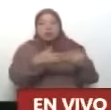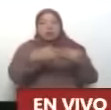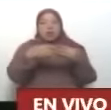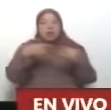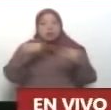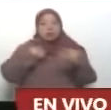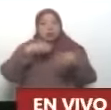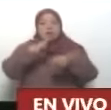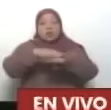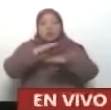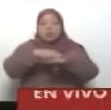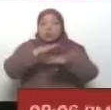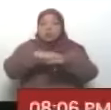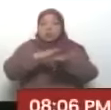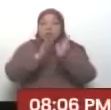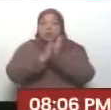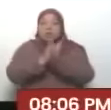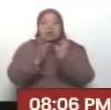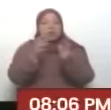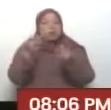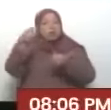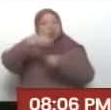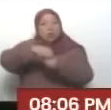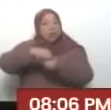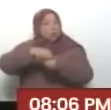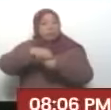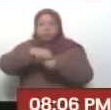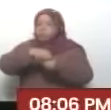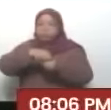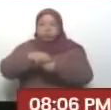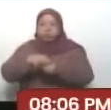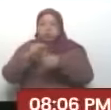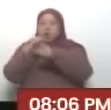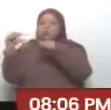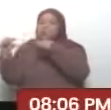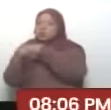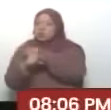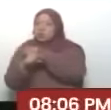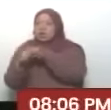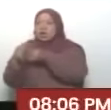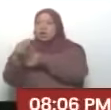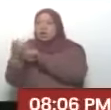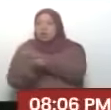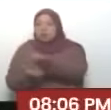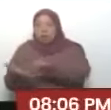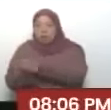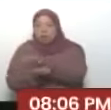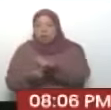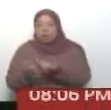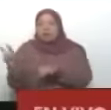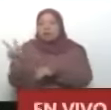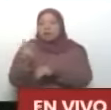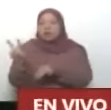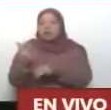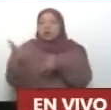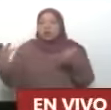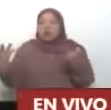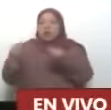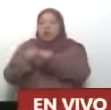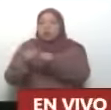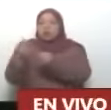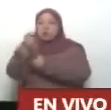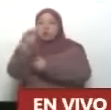aconsejo, lejos de aquí, deja que Guyana y Venezuela en paz resolvamos este asunto. Fuera de aquí.